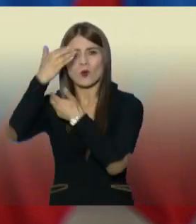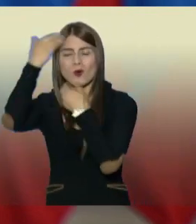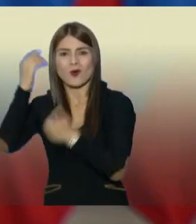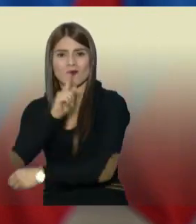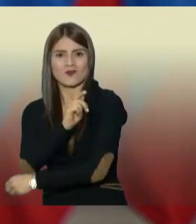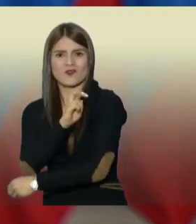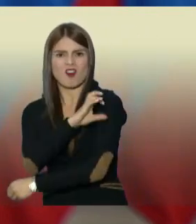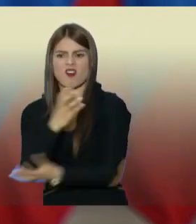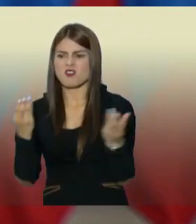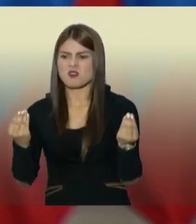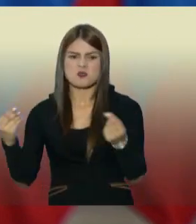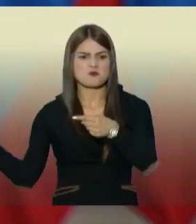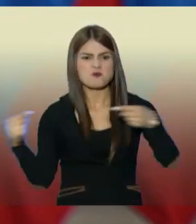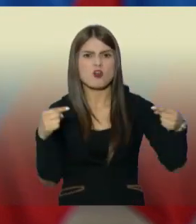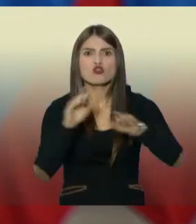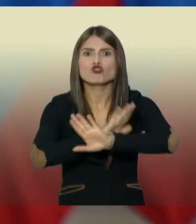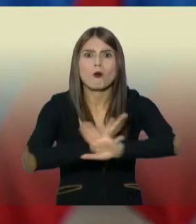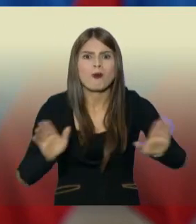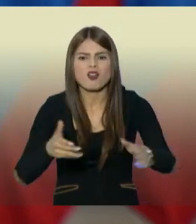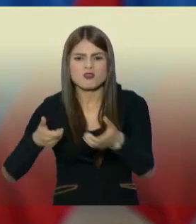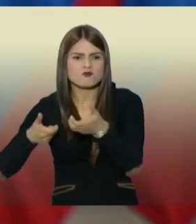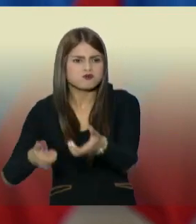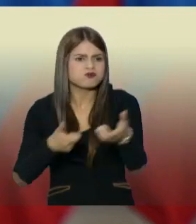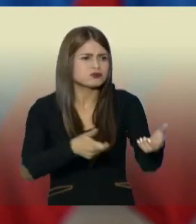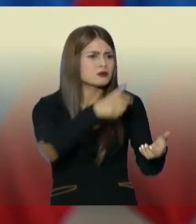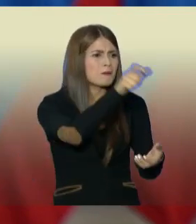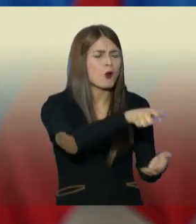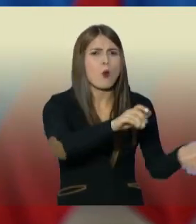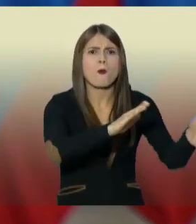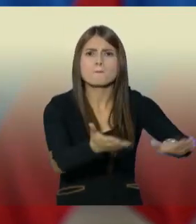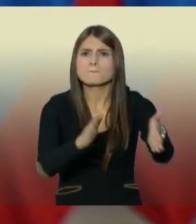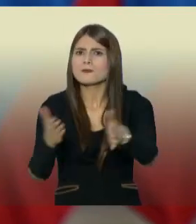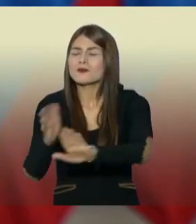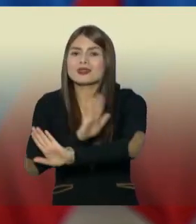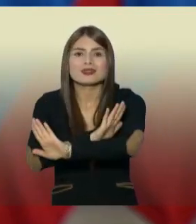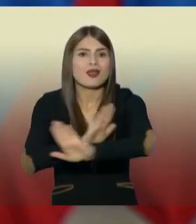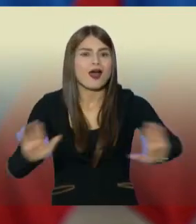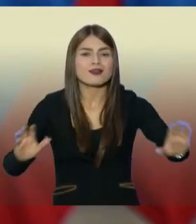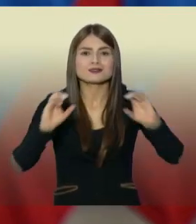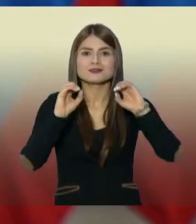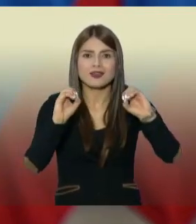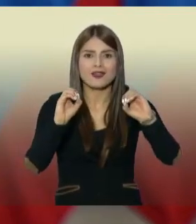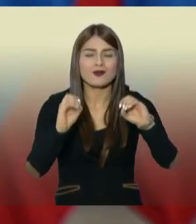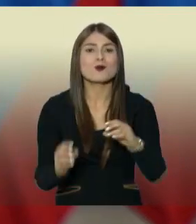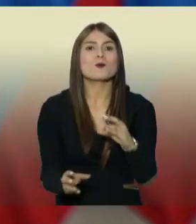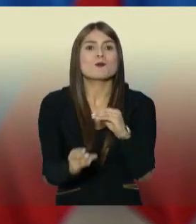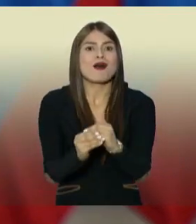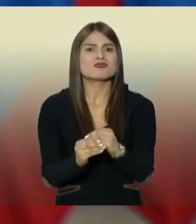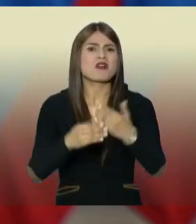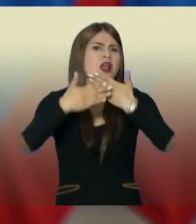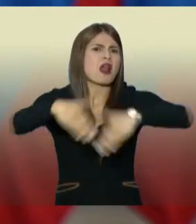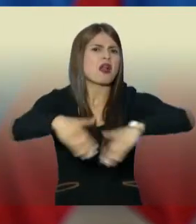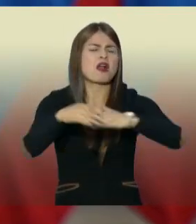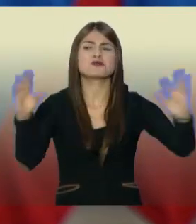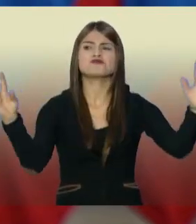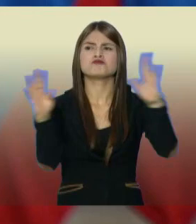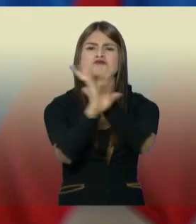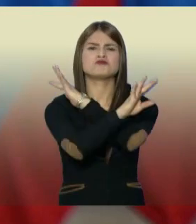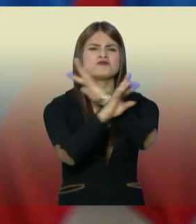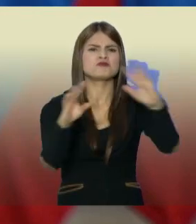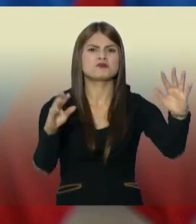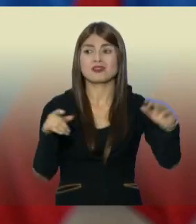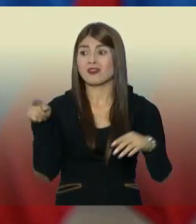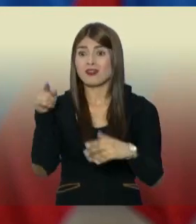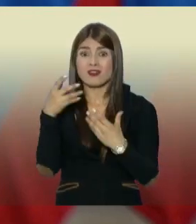un herido ni un muerto más importante aú no ha habido un solo incidente o ataque contra la